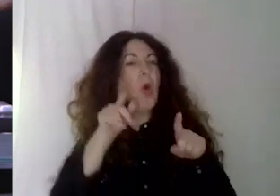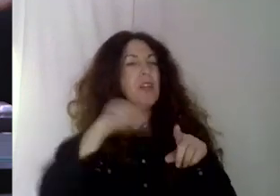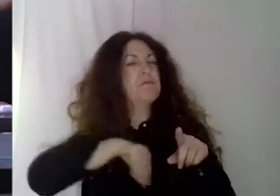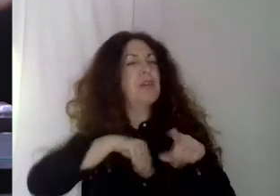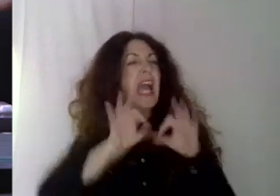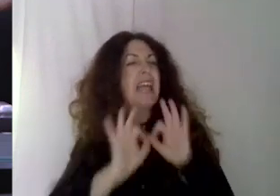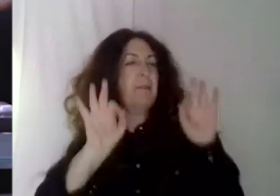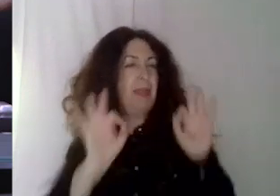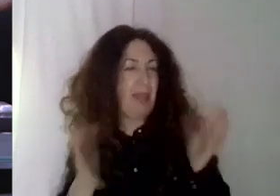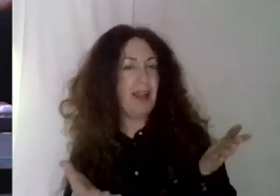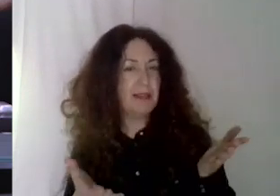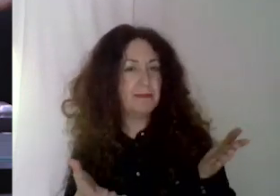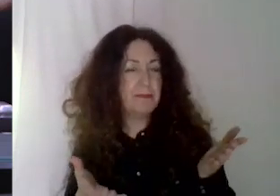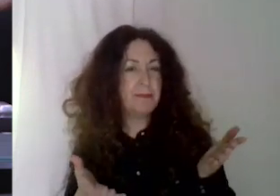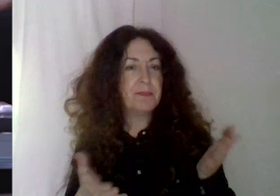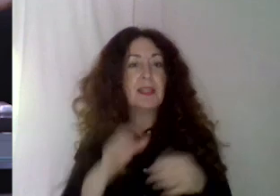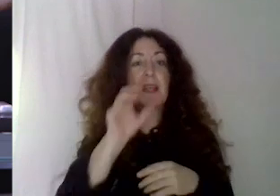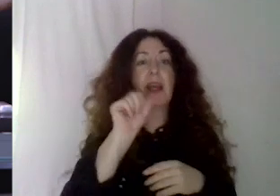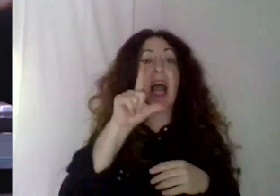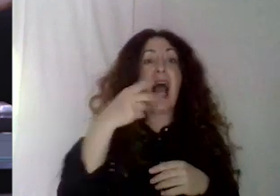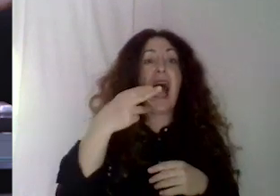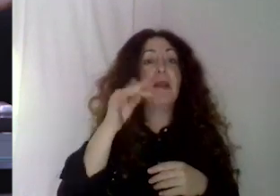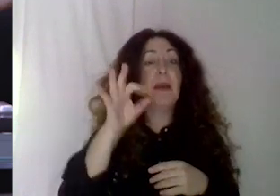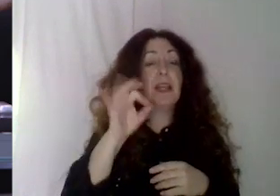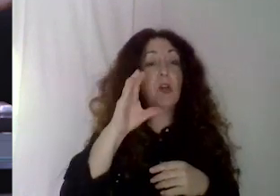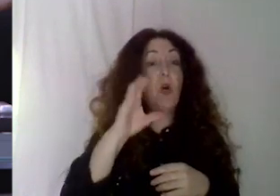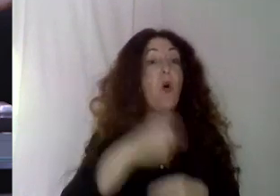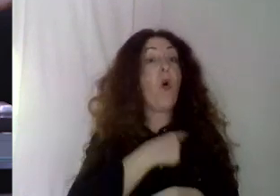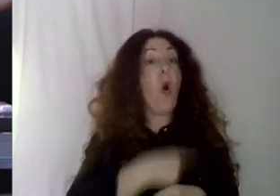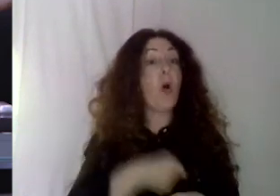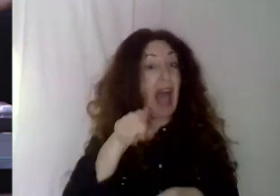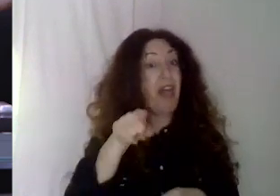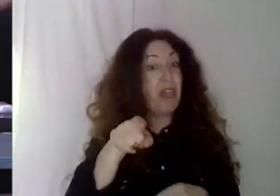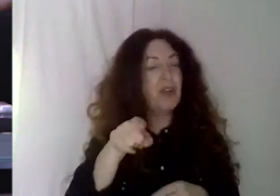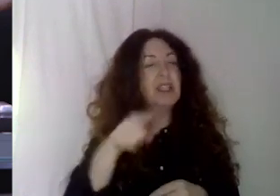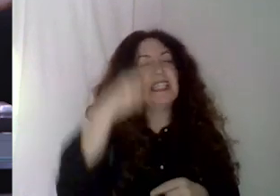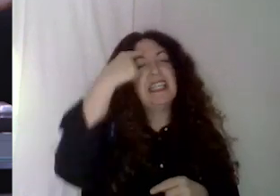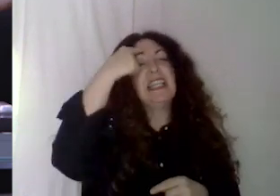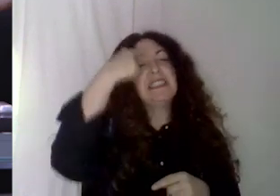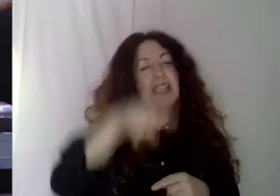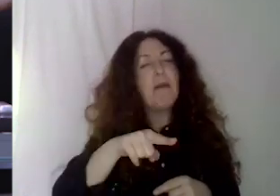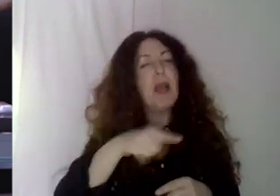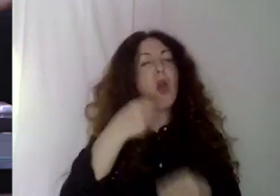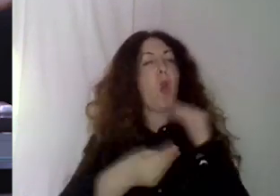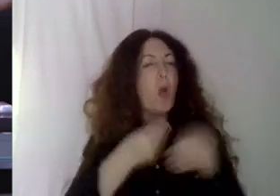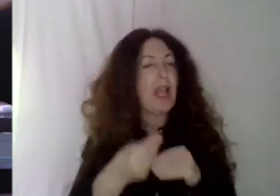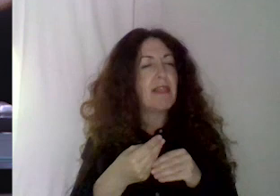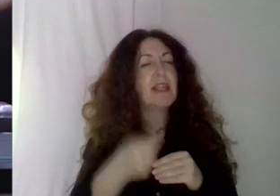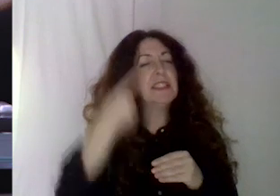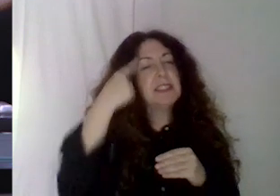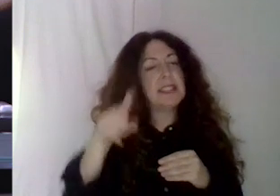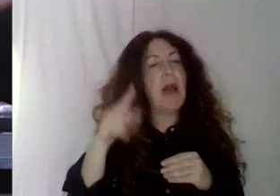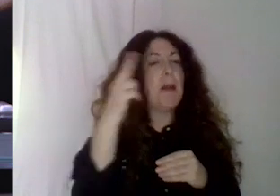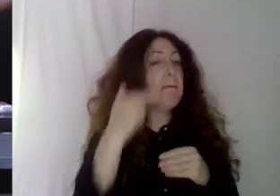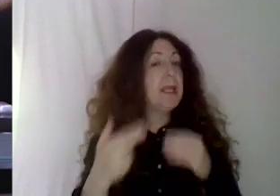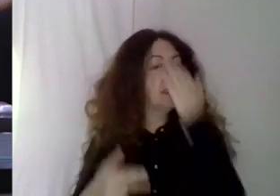nombre, pero decía el profesor, ellos quieren incidir en el futuro. Yo creo que no. Quieren enfrentarse al presente en